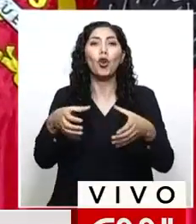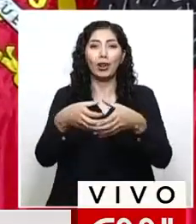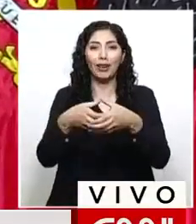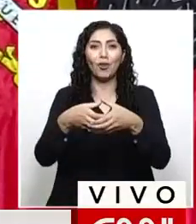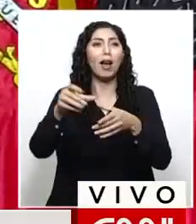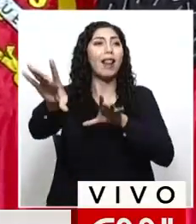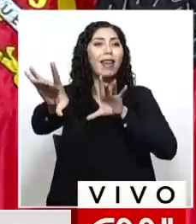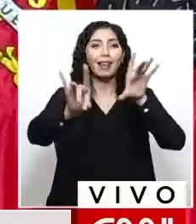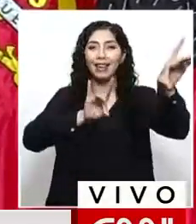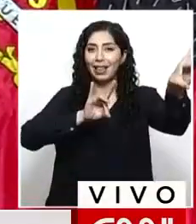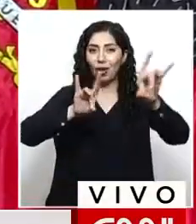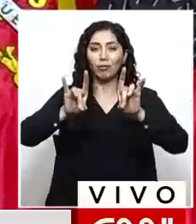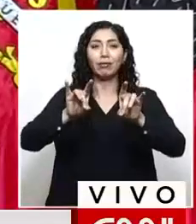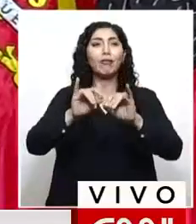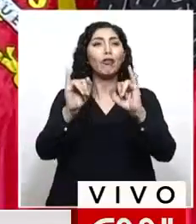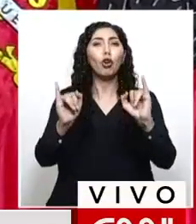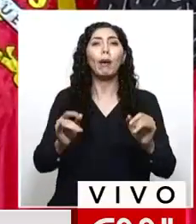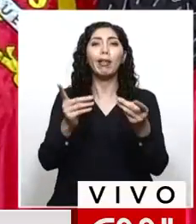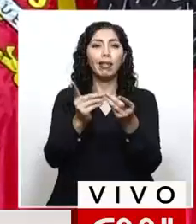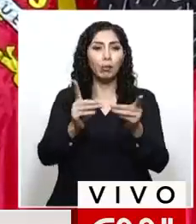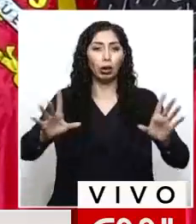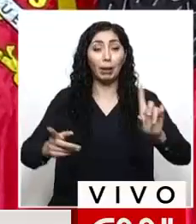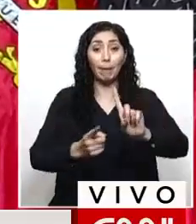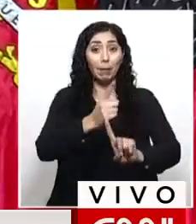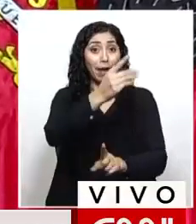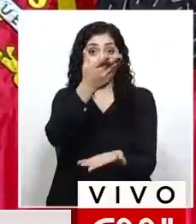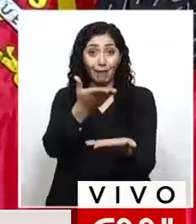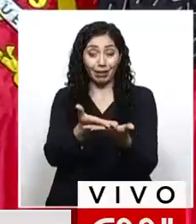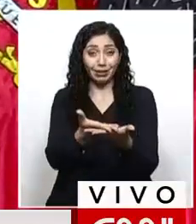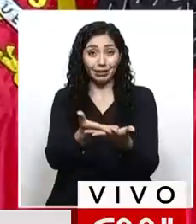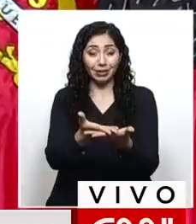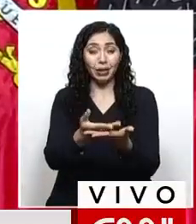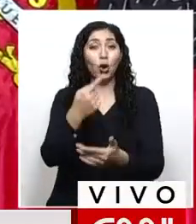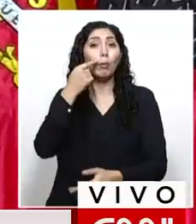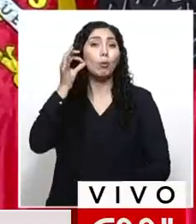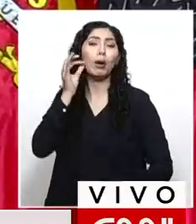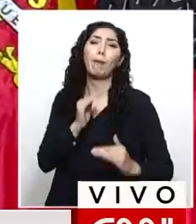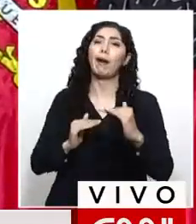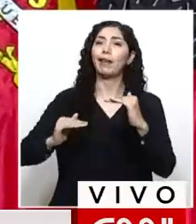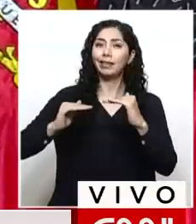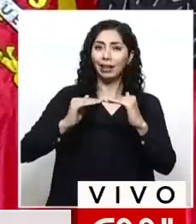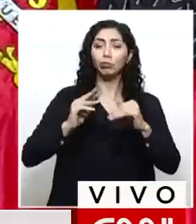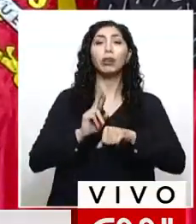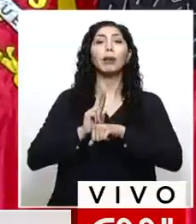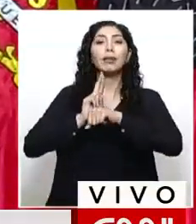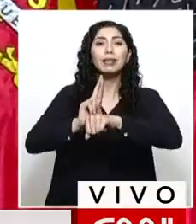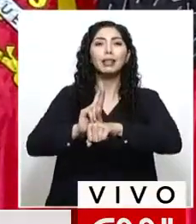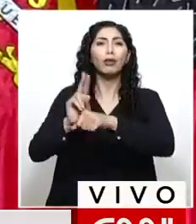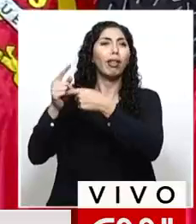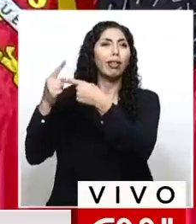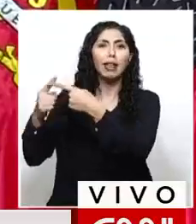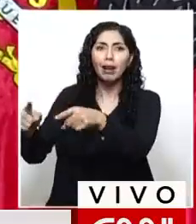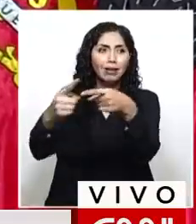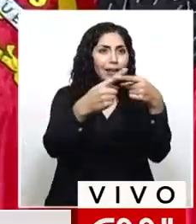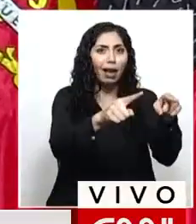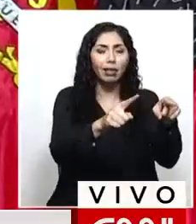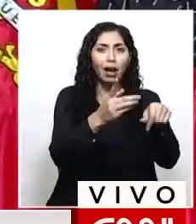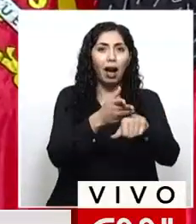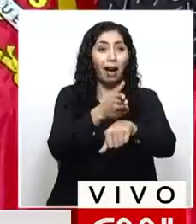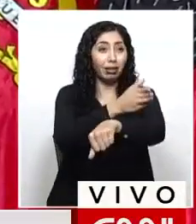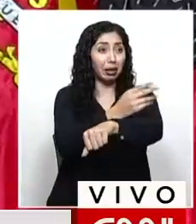democráticamente, por primera vez paritario, con una representación y diversidad poco antes vista en nuestra